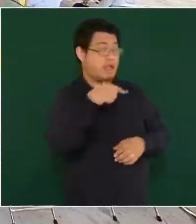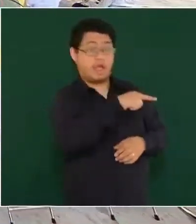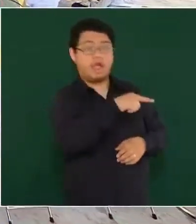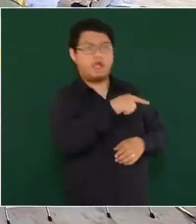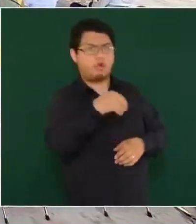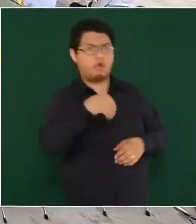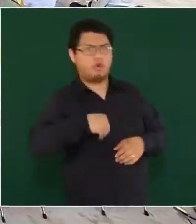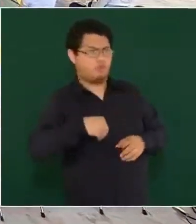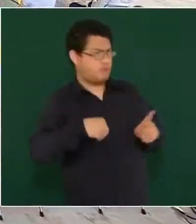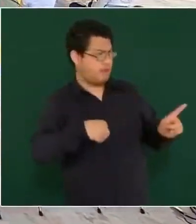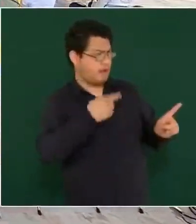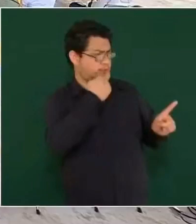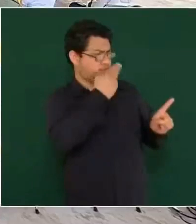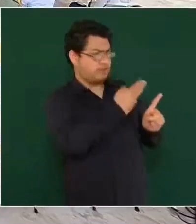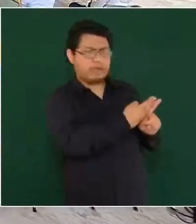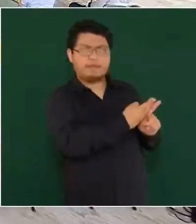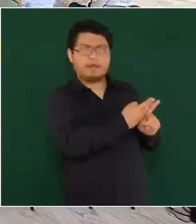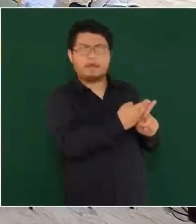compadre